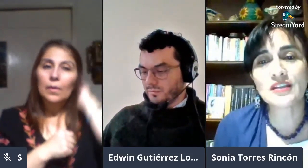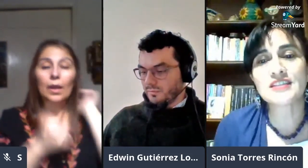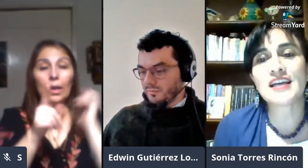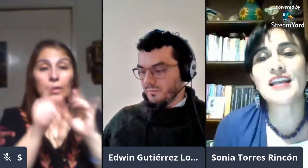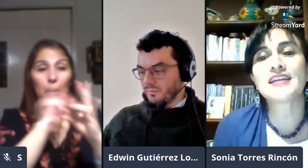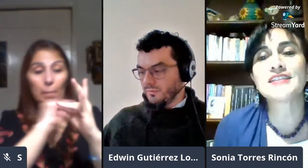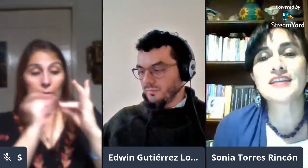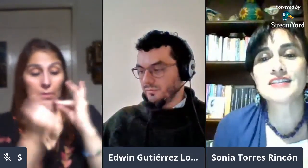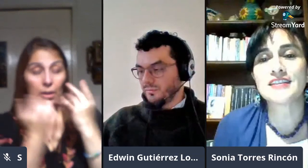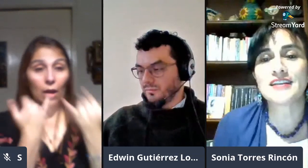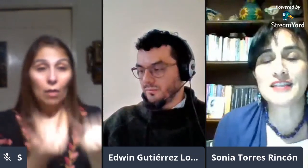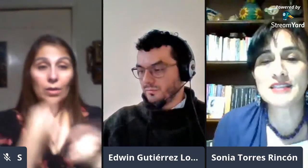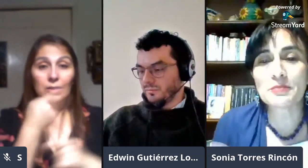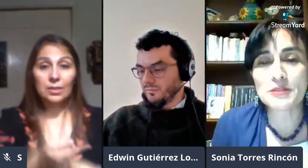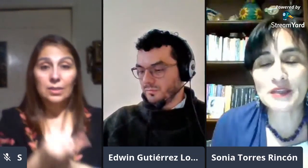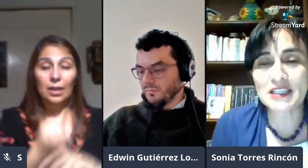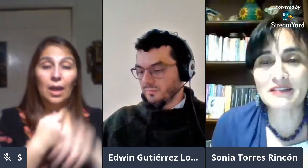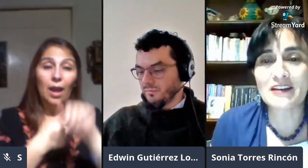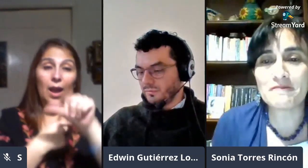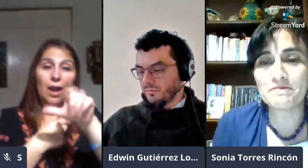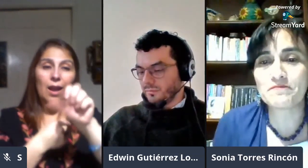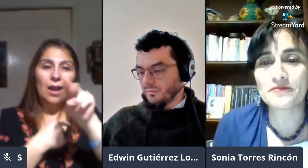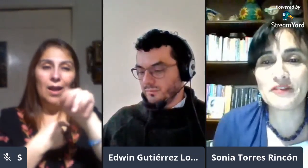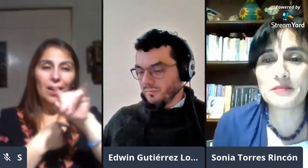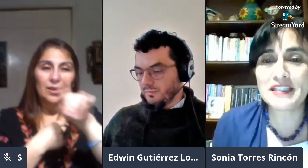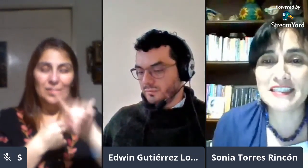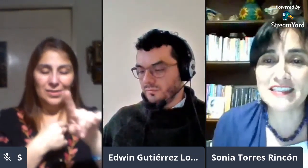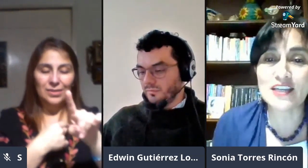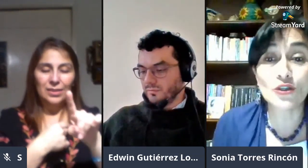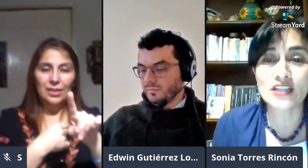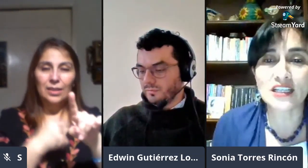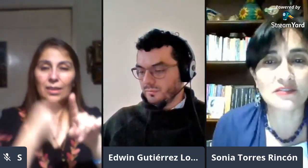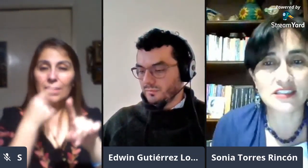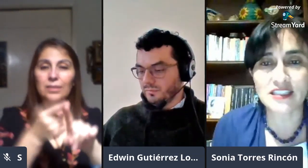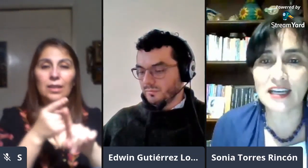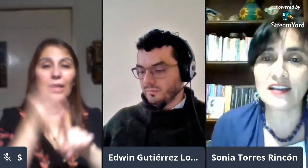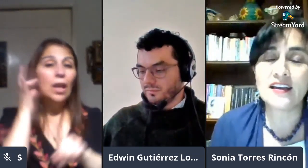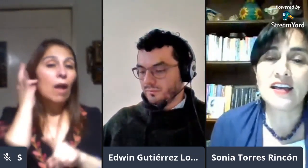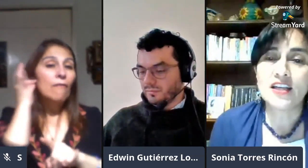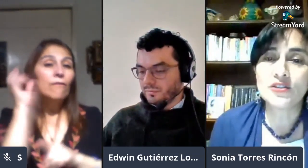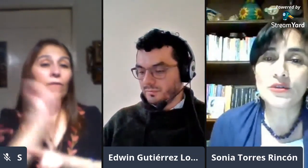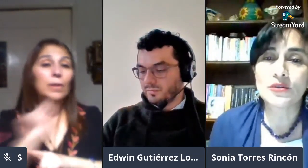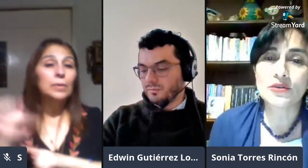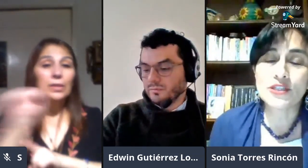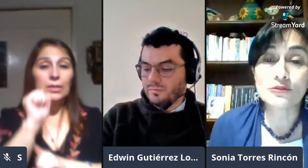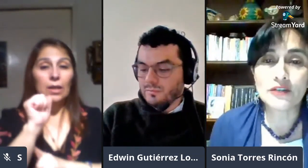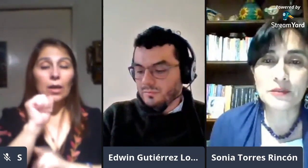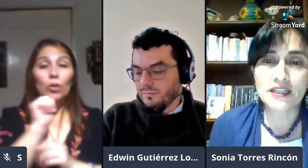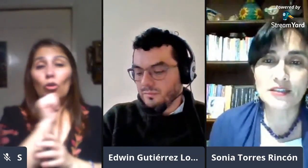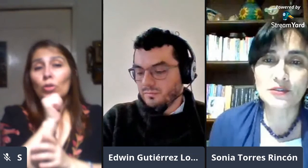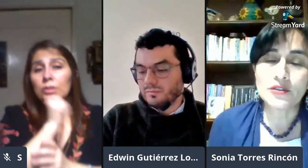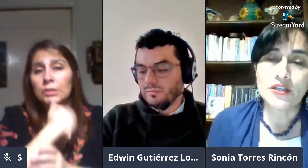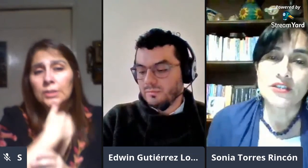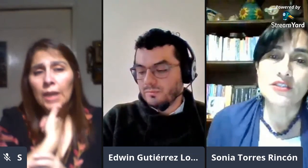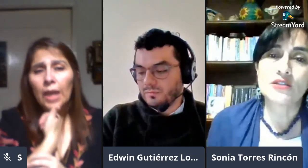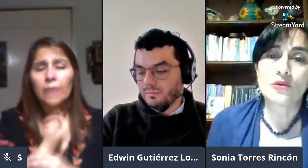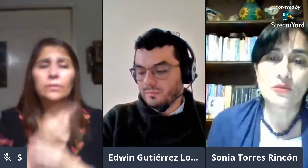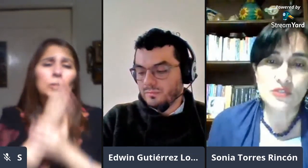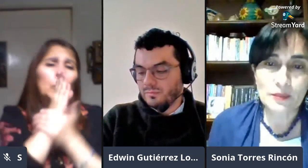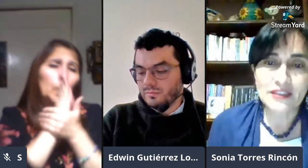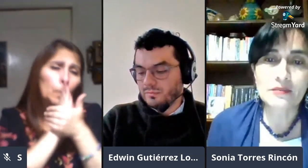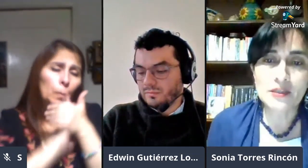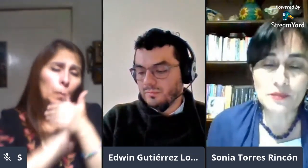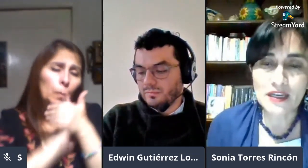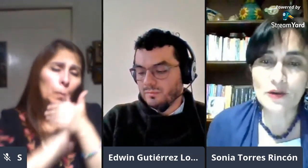un momento que decía Lanis, desde esta perspectiva feminista, no sacrificial, no de sufrimiento,